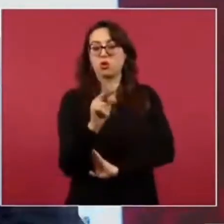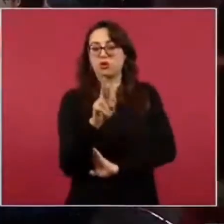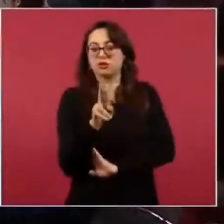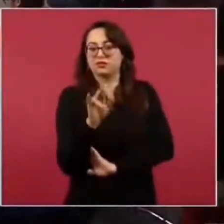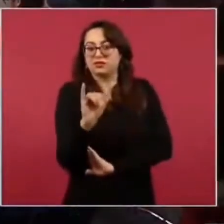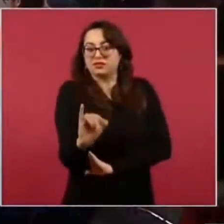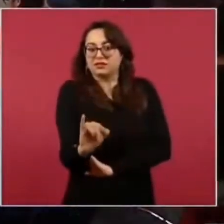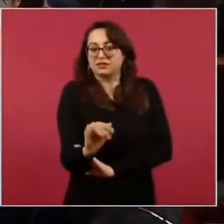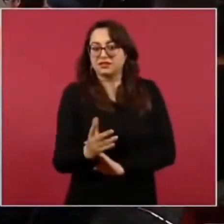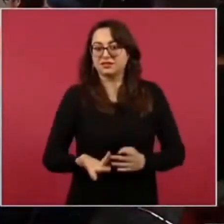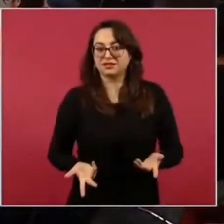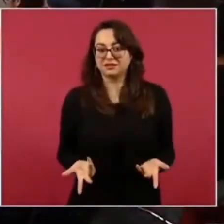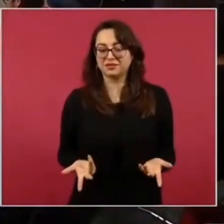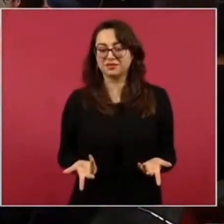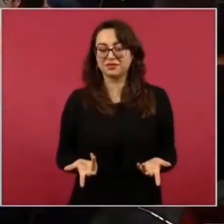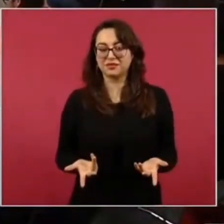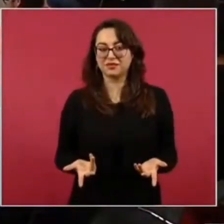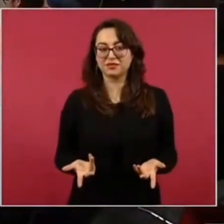vi